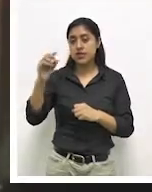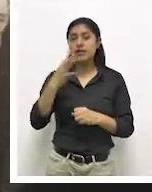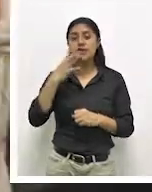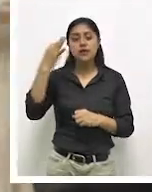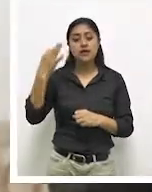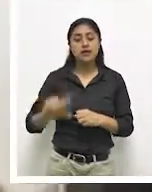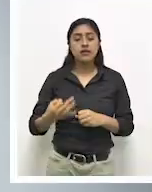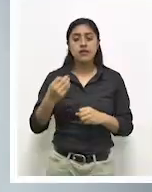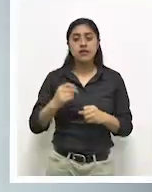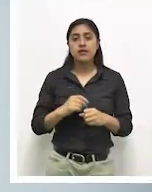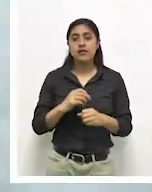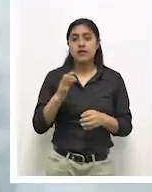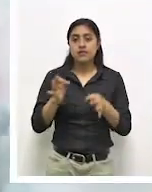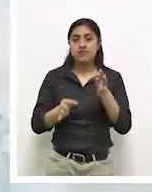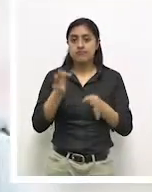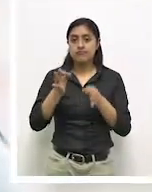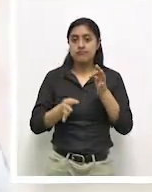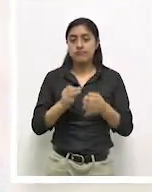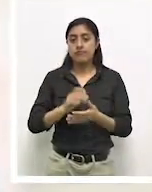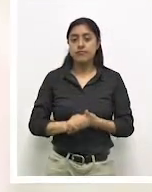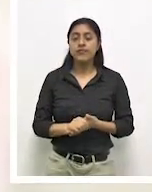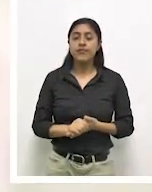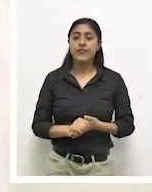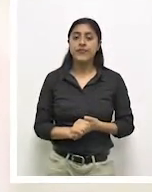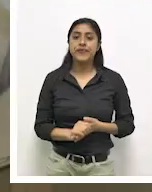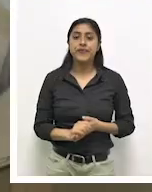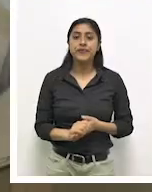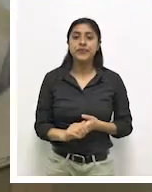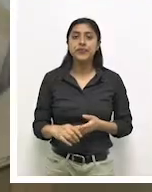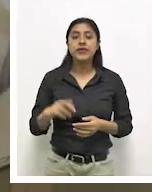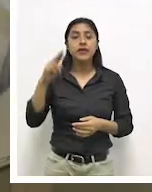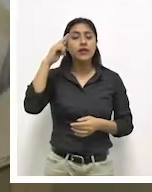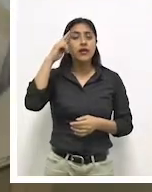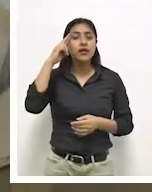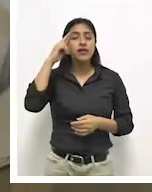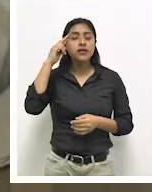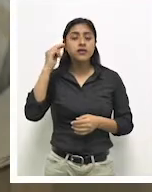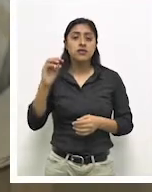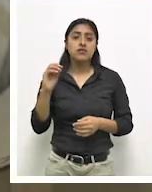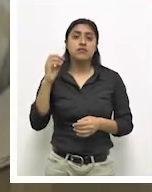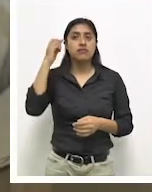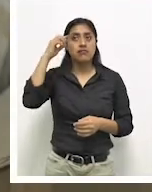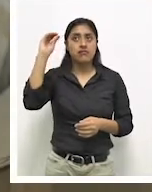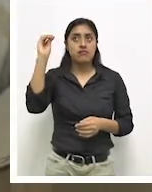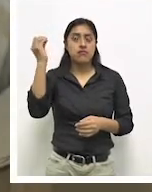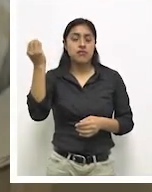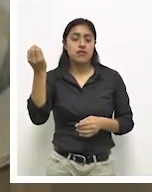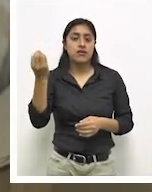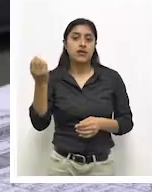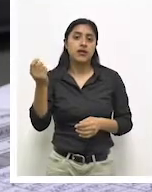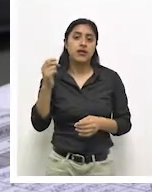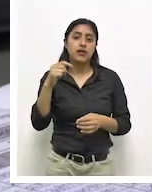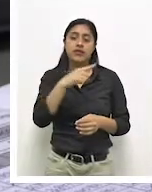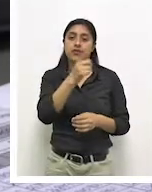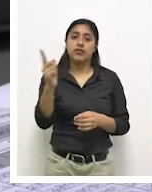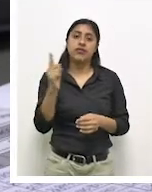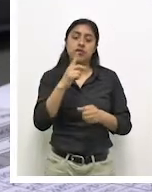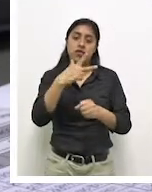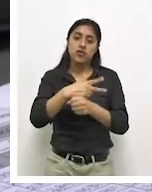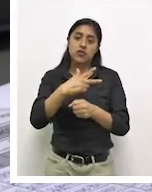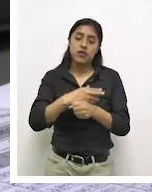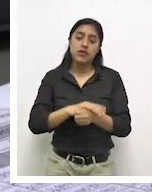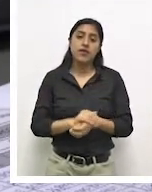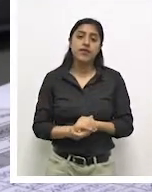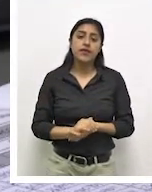le permite realizar trámites y transacciones ante cualquier institución. Razón por la cual, cuando se pierde ya sea porque es olvidado